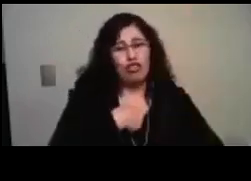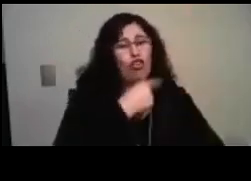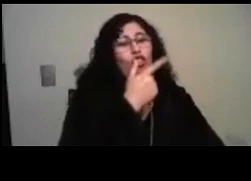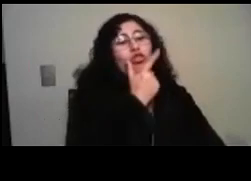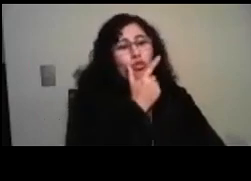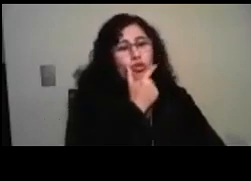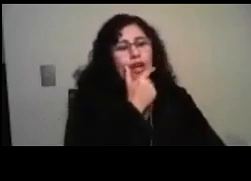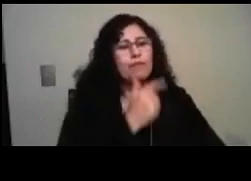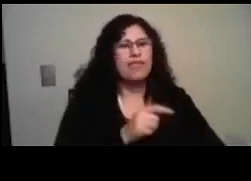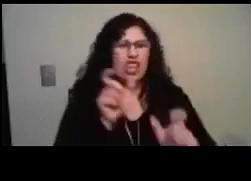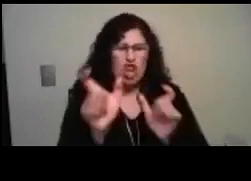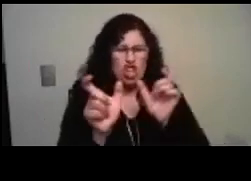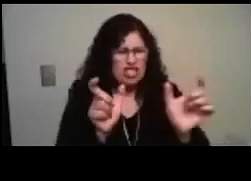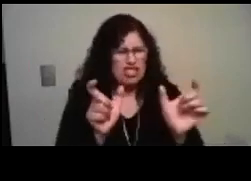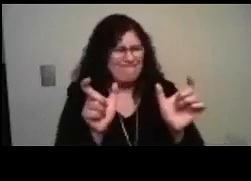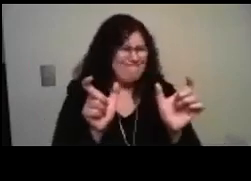como de conceptos. En